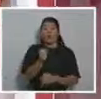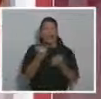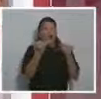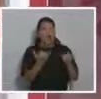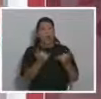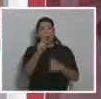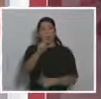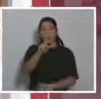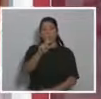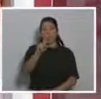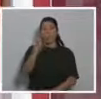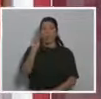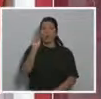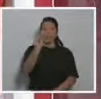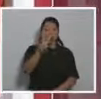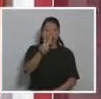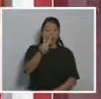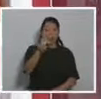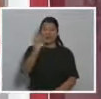Meli.